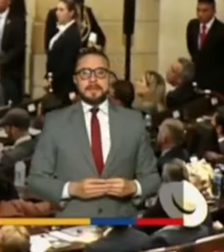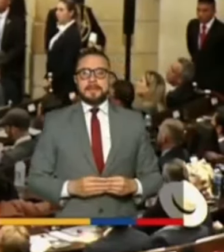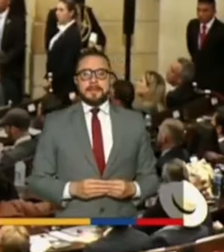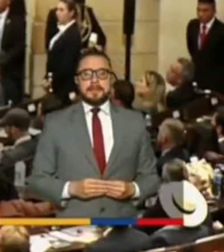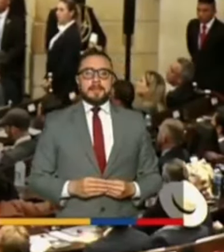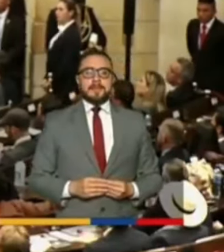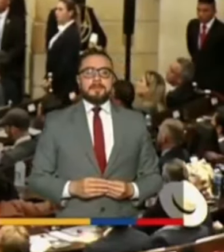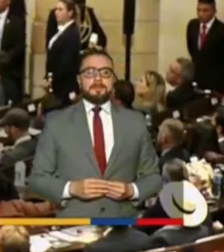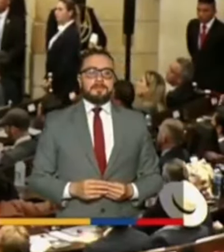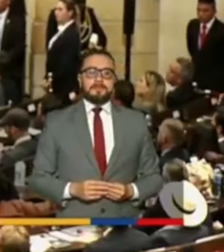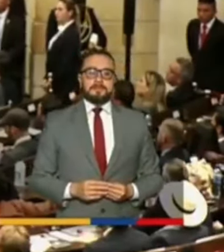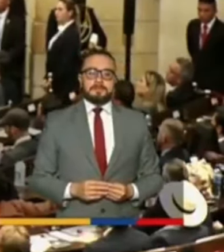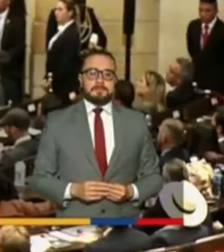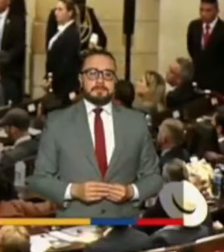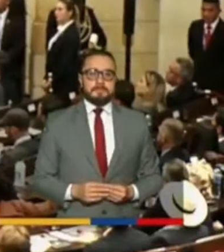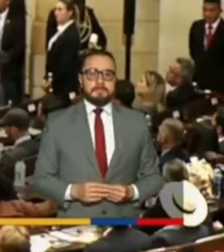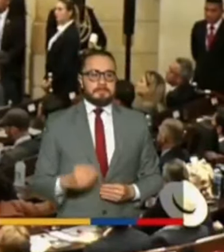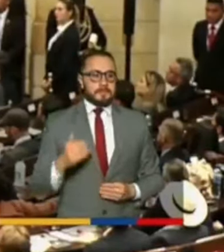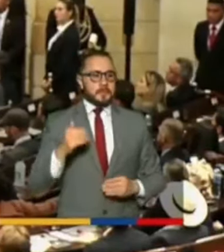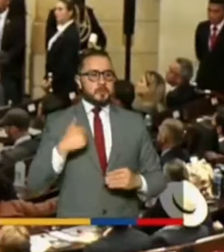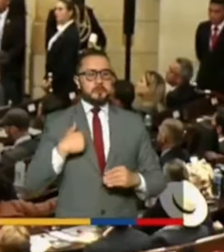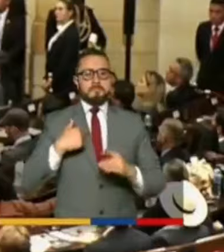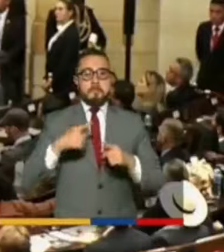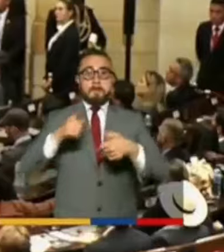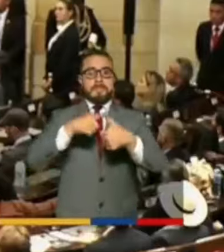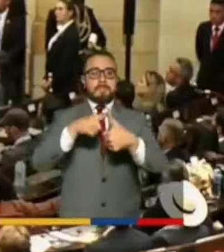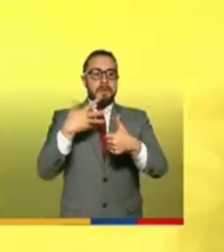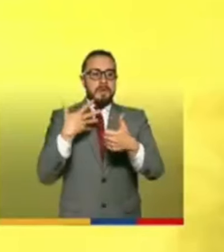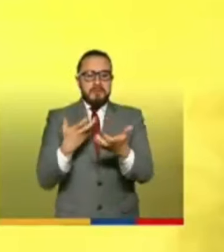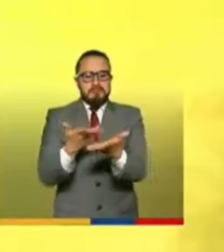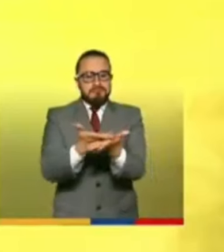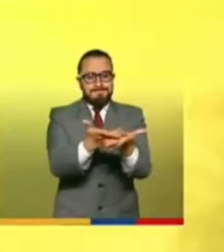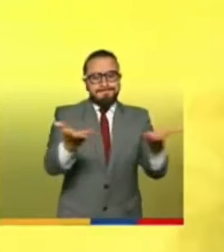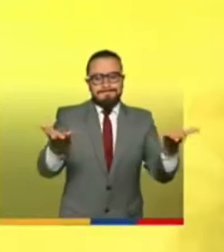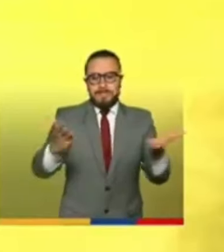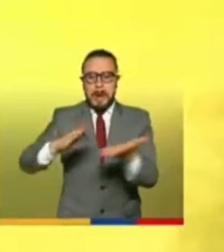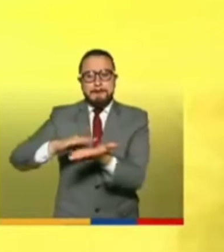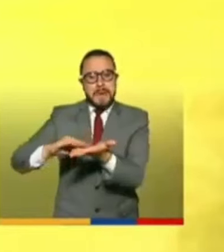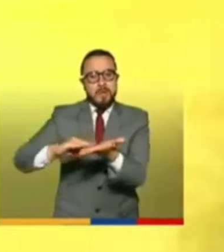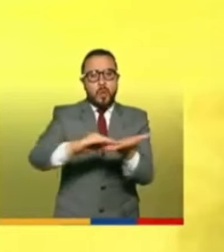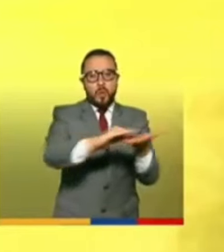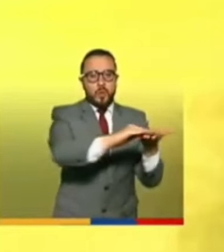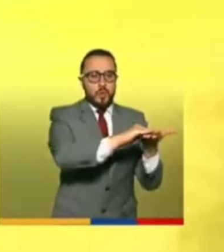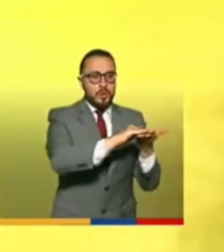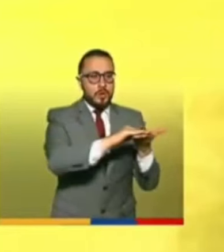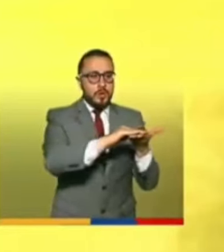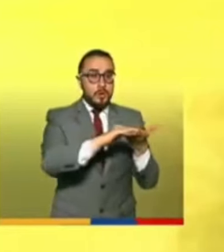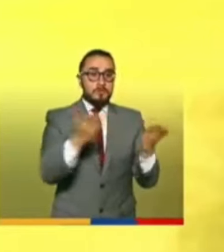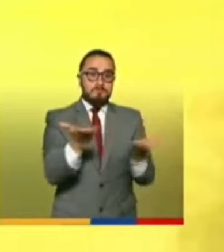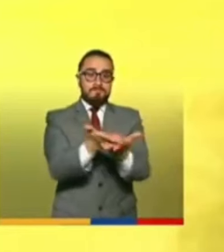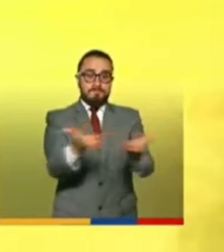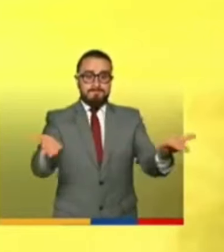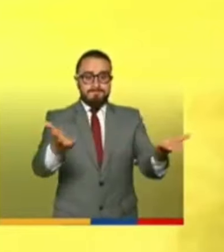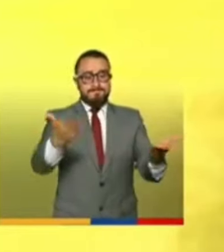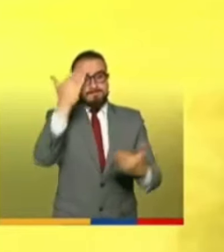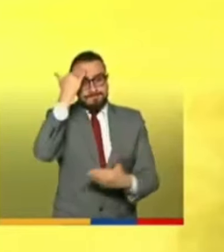básicamente pidiéndoles perdón a ustedes como